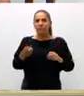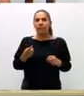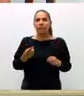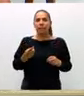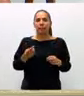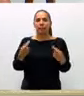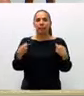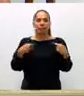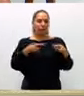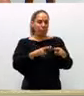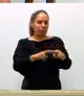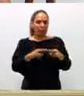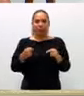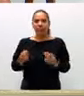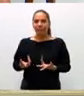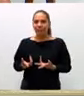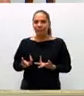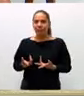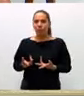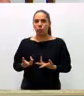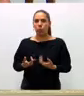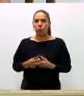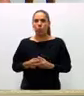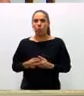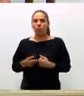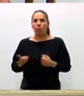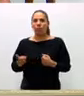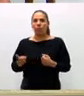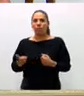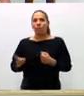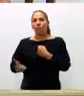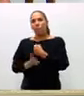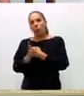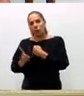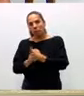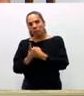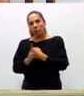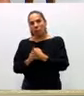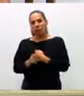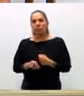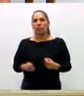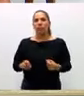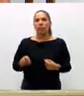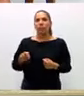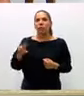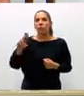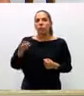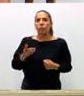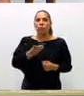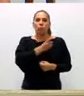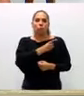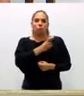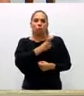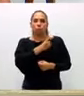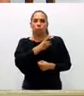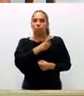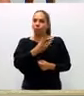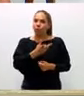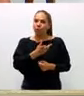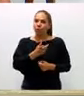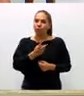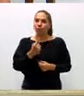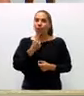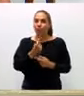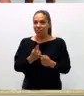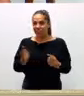cuando se presentan conflictos, ya no solamente entre niñas y niños, sino entre las y los docentes. Y entre